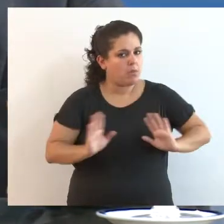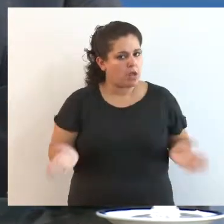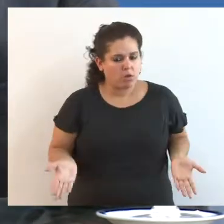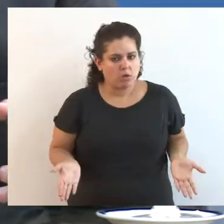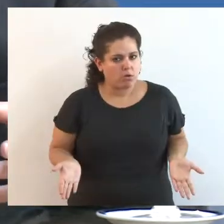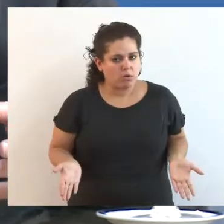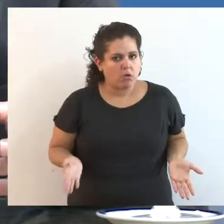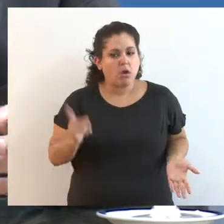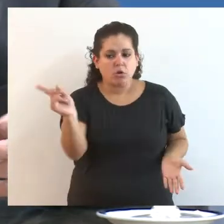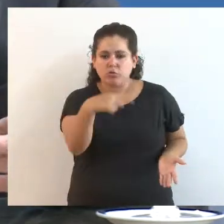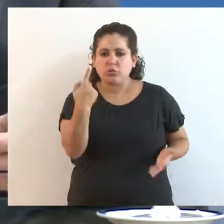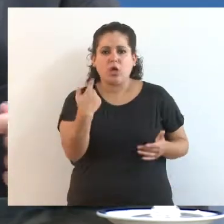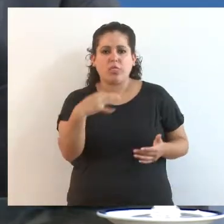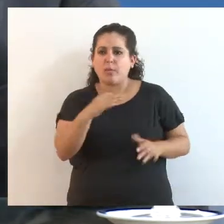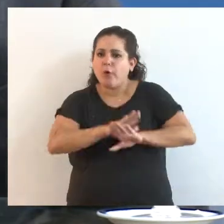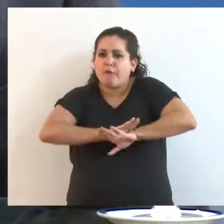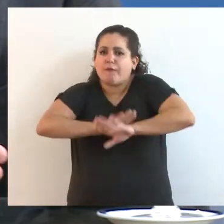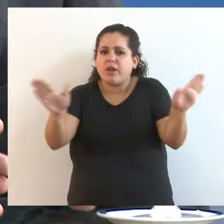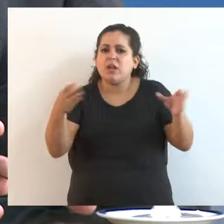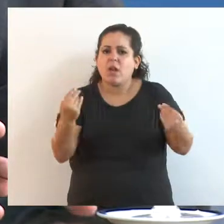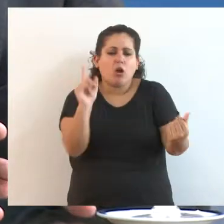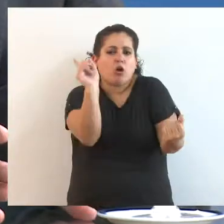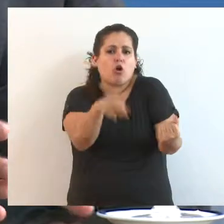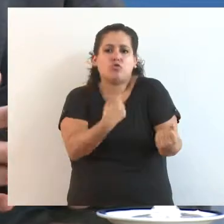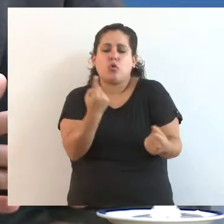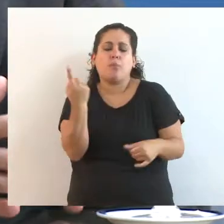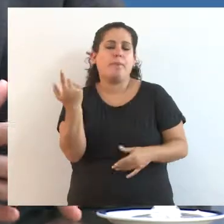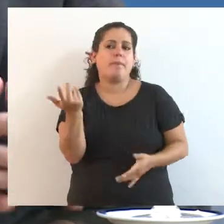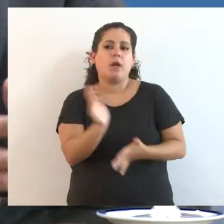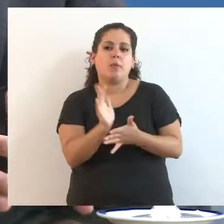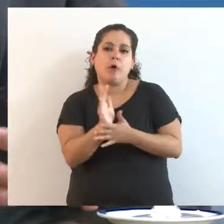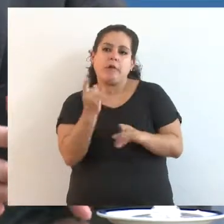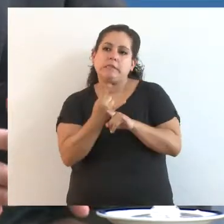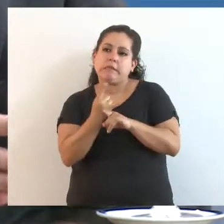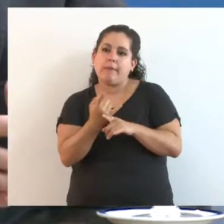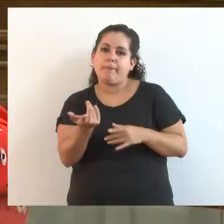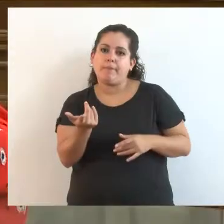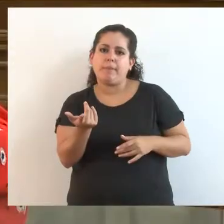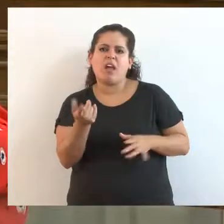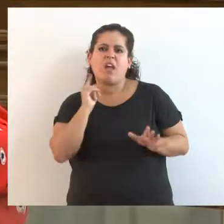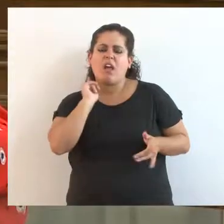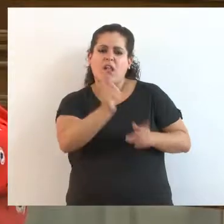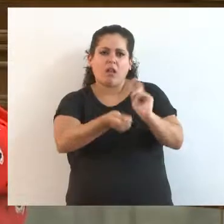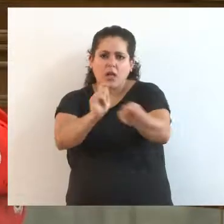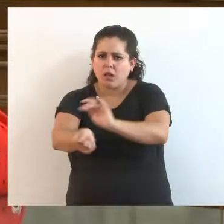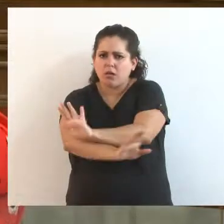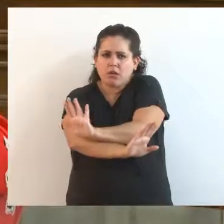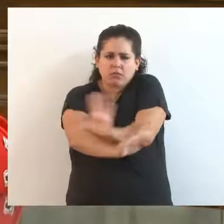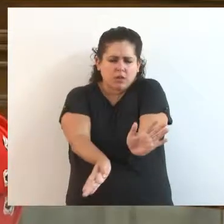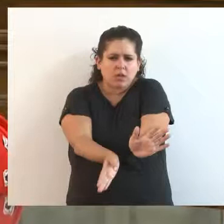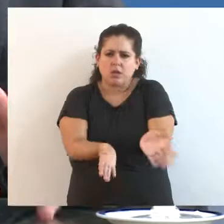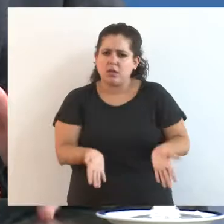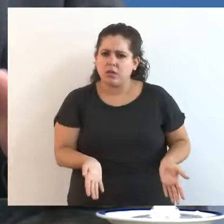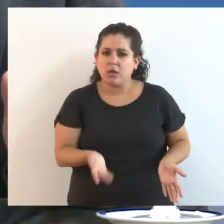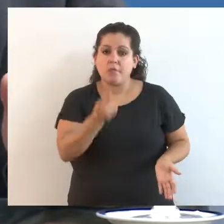es tan complejo. Lo que nosotros tenemos que romper en Argentina es esta costumbre de vivir al margen o en los